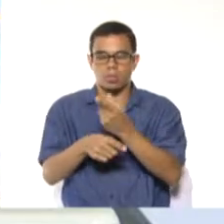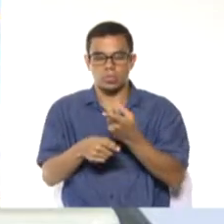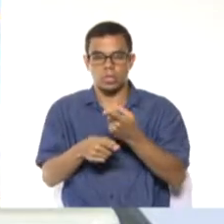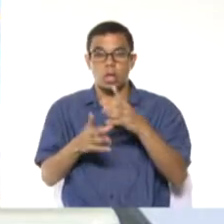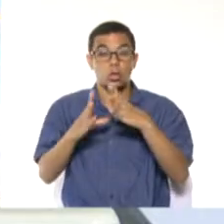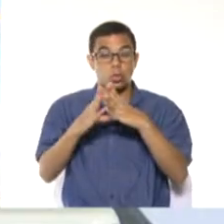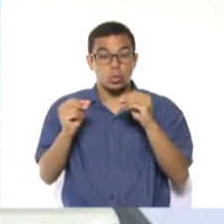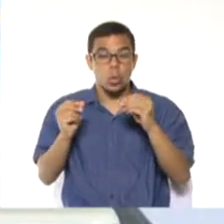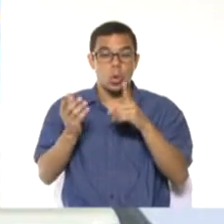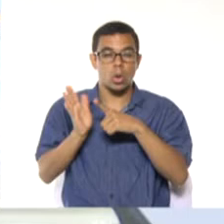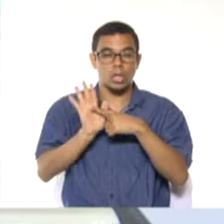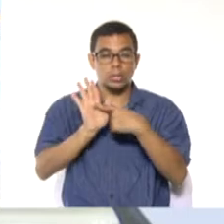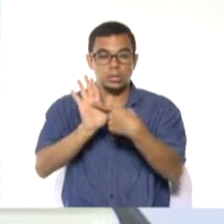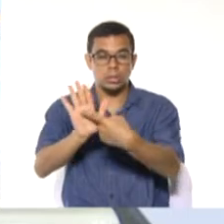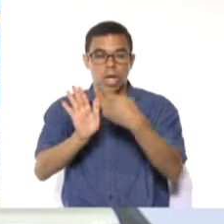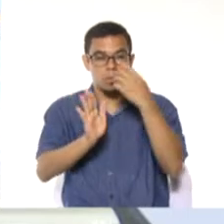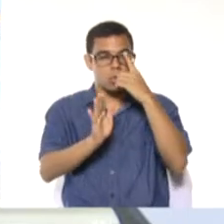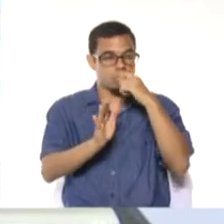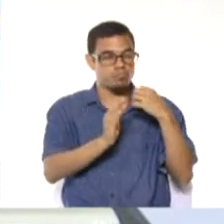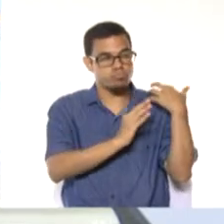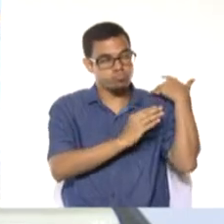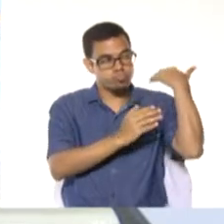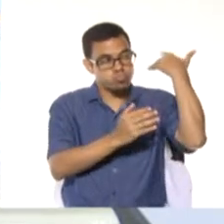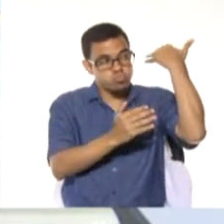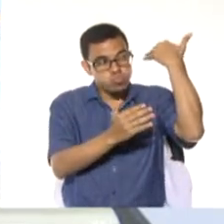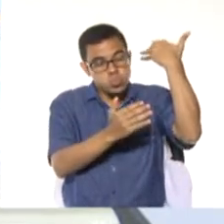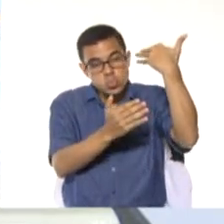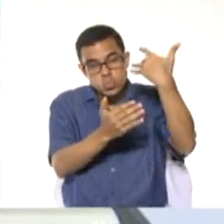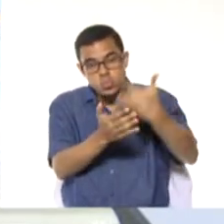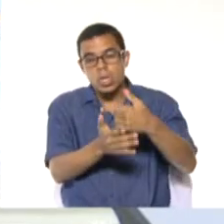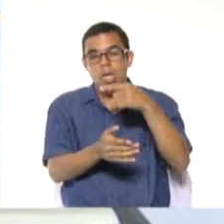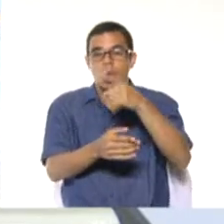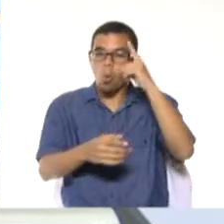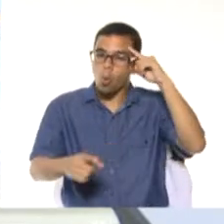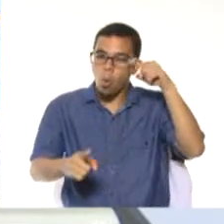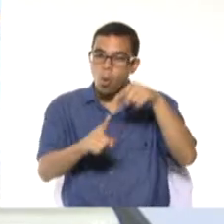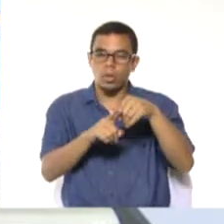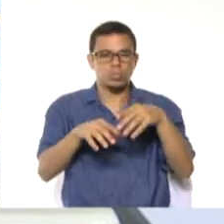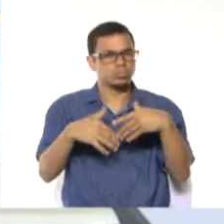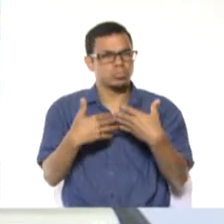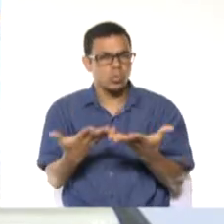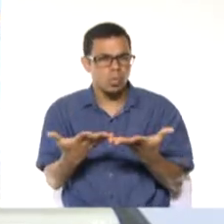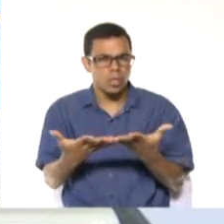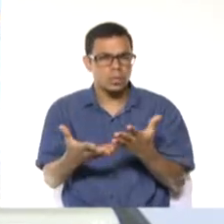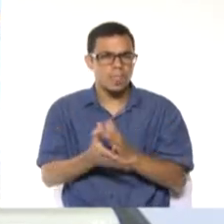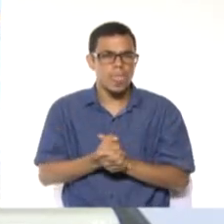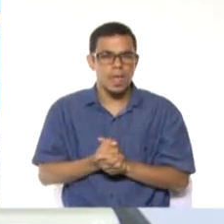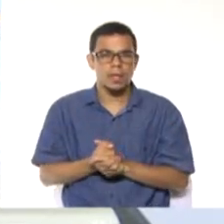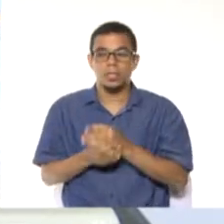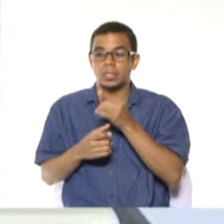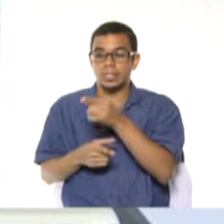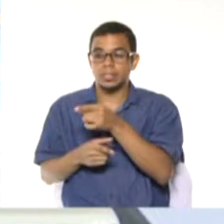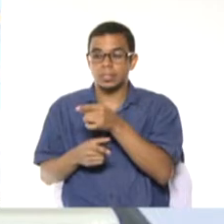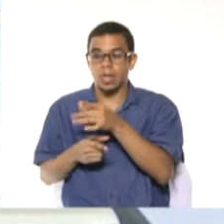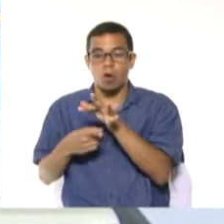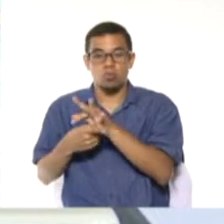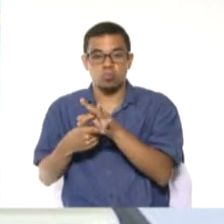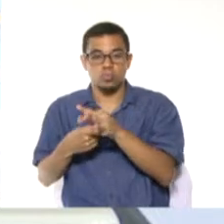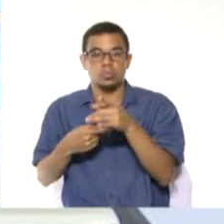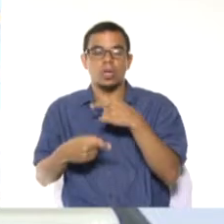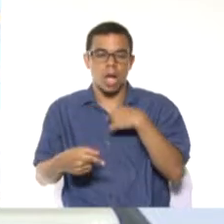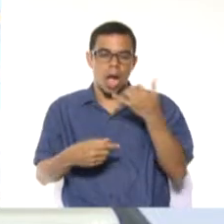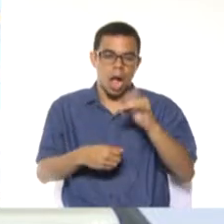estas herramientas, estos objetos tienen una función y dicha función acciona un movimiento. Muy